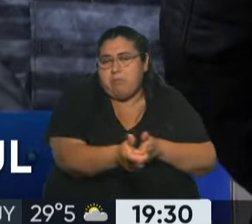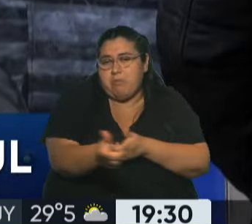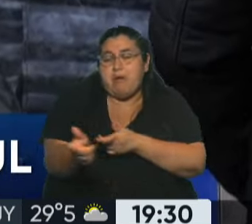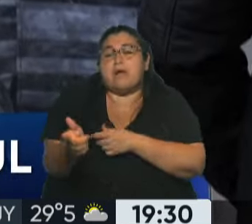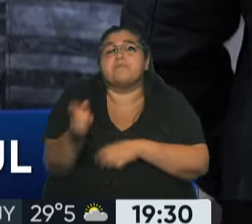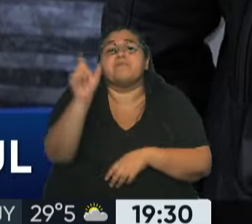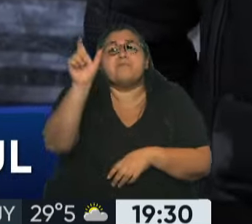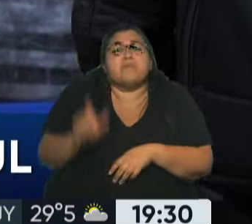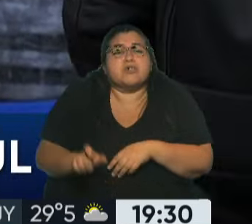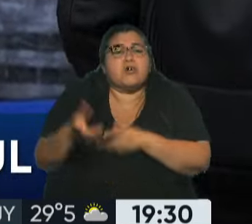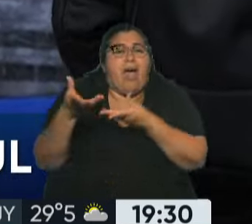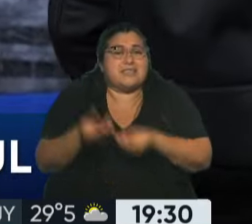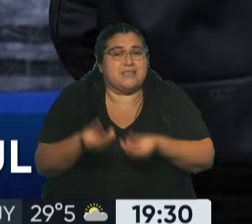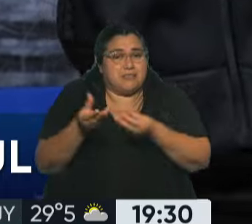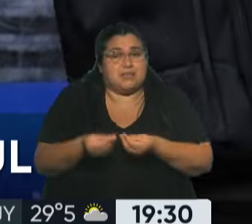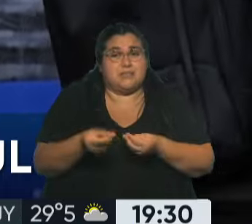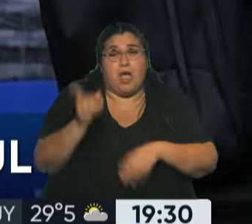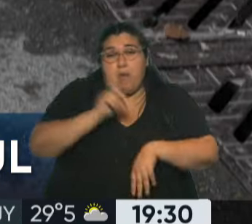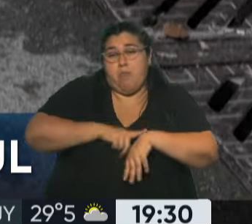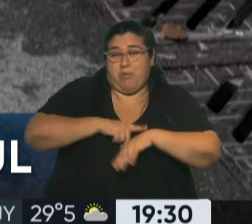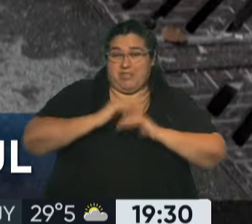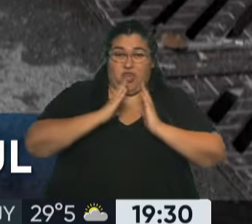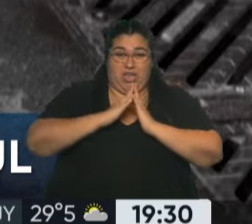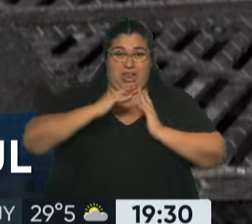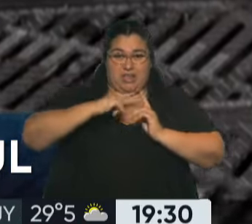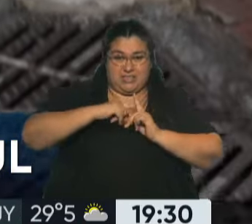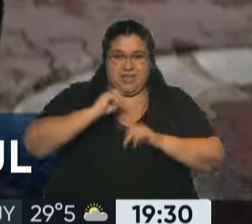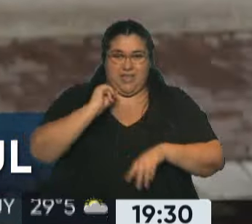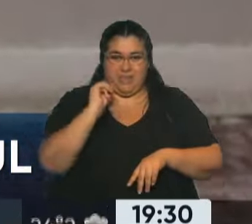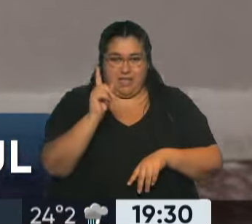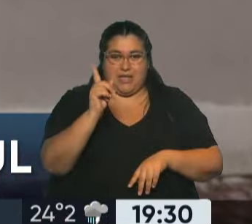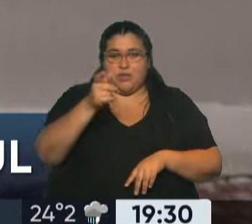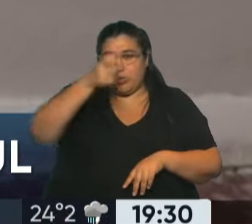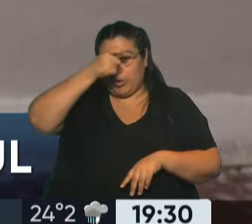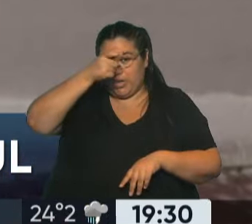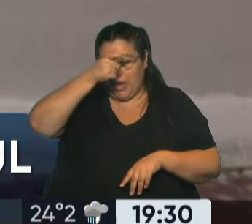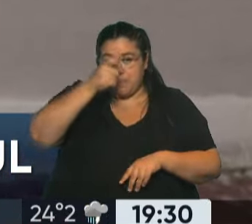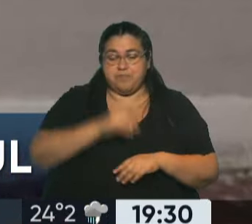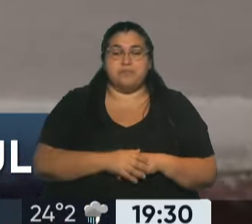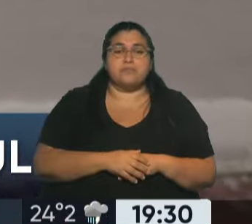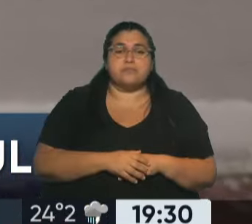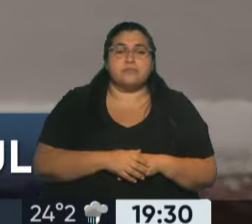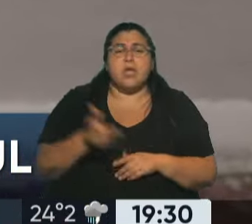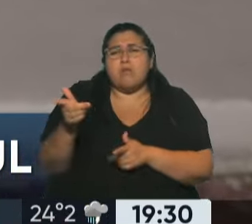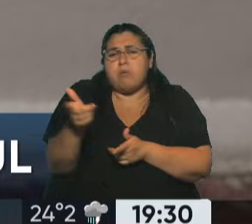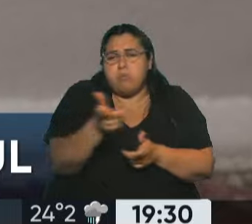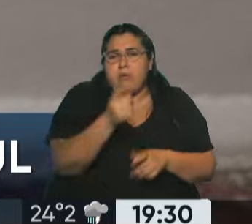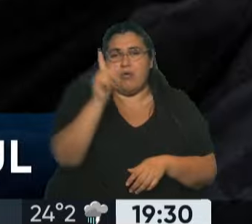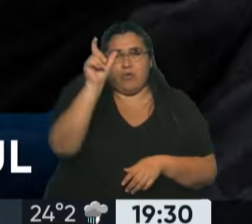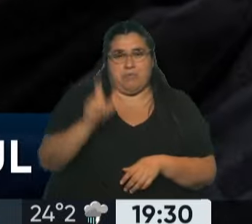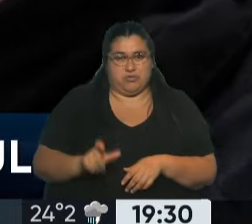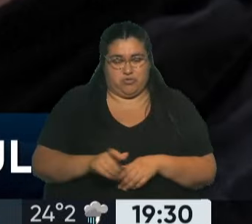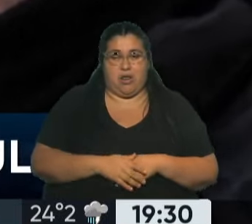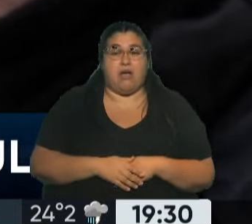los asistentes en una misa en una iglesia de Estambul, Turquía. Repetimos, mataron por lo menos a una persona. El